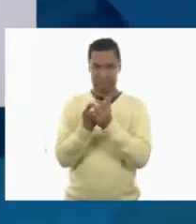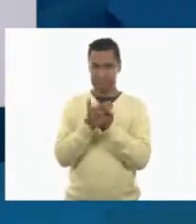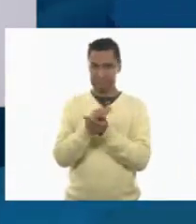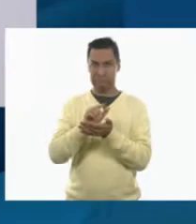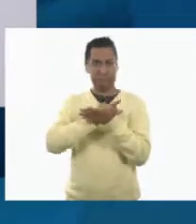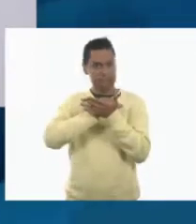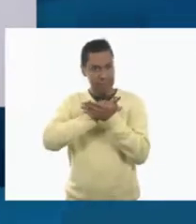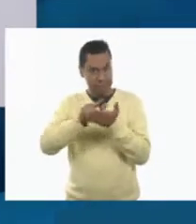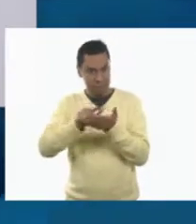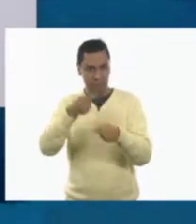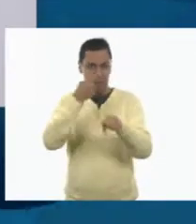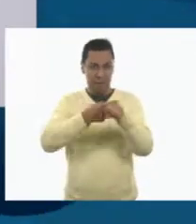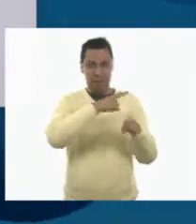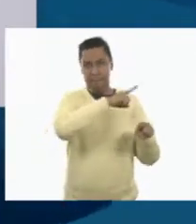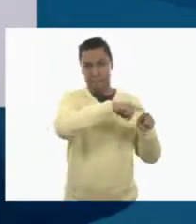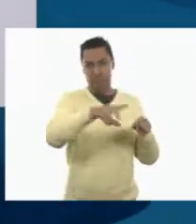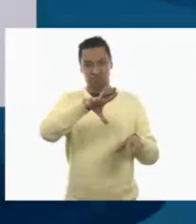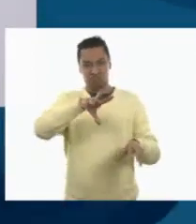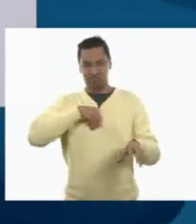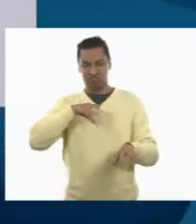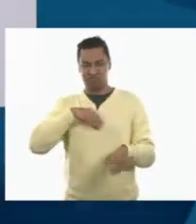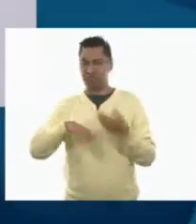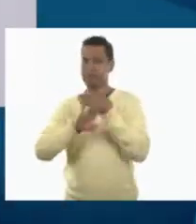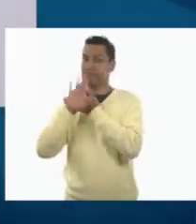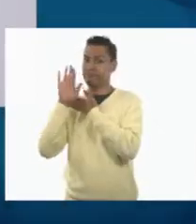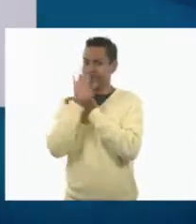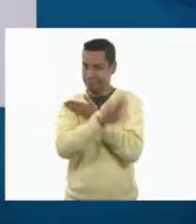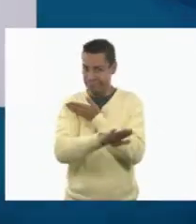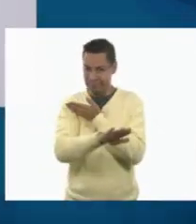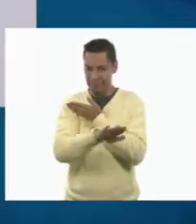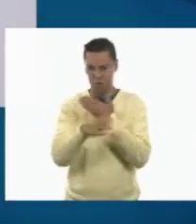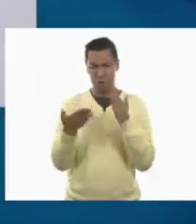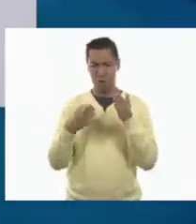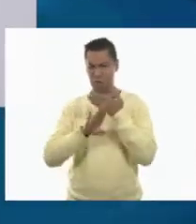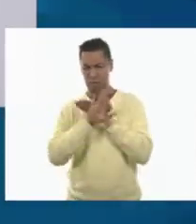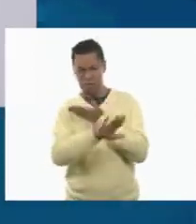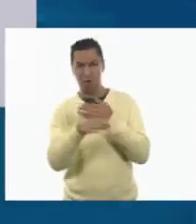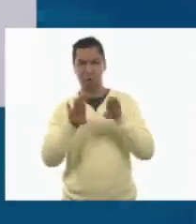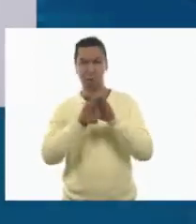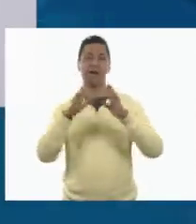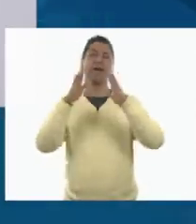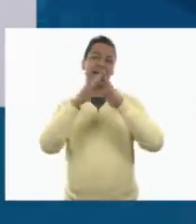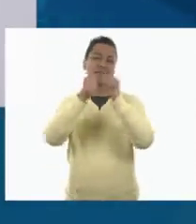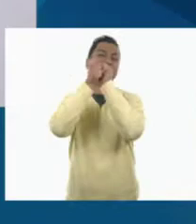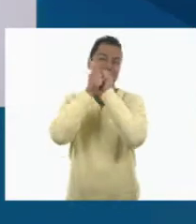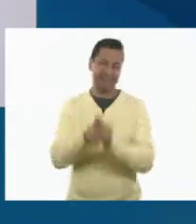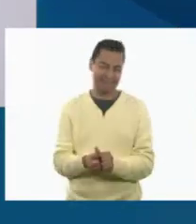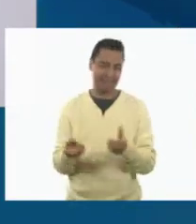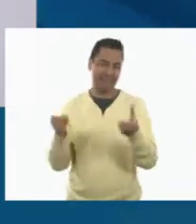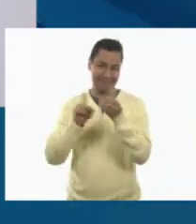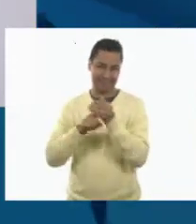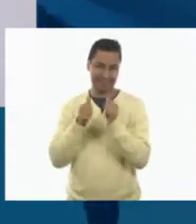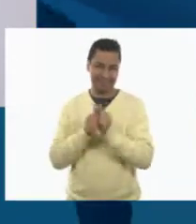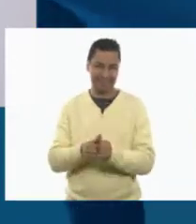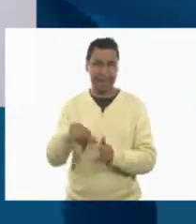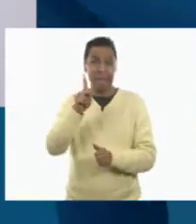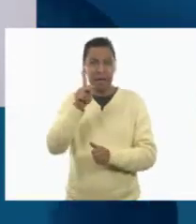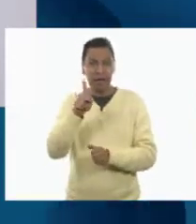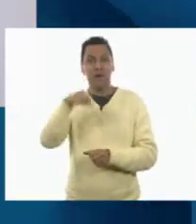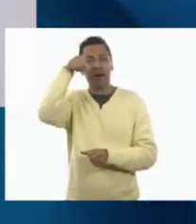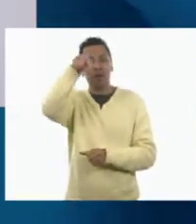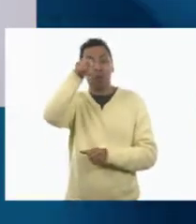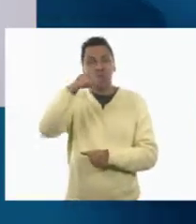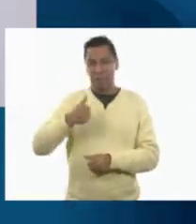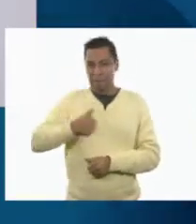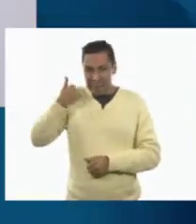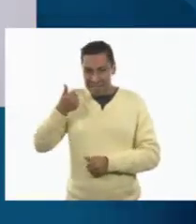contagiarnos. Estar en casa es una de ellas, pero además también es un muy buen momento para estar cerca de la